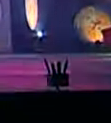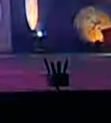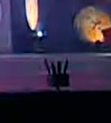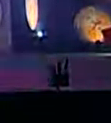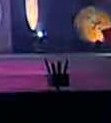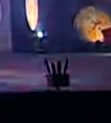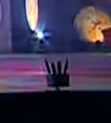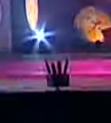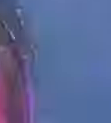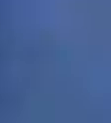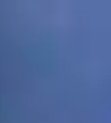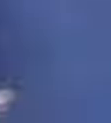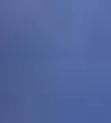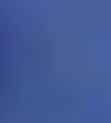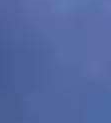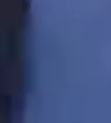know it. Sexy